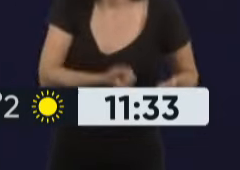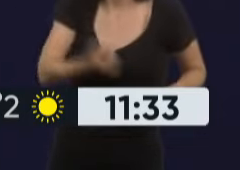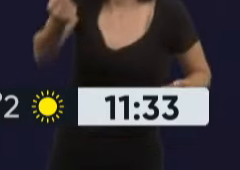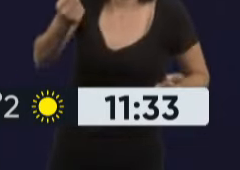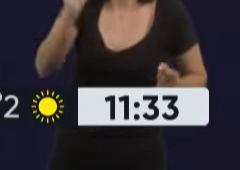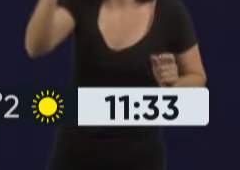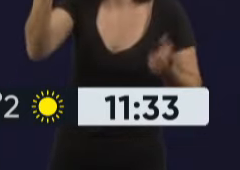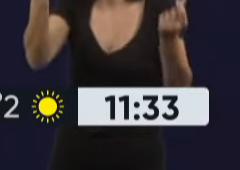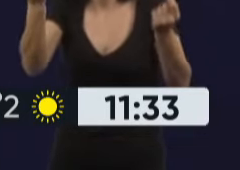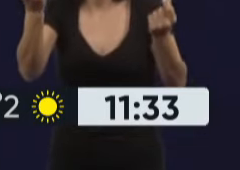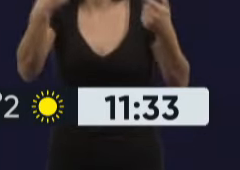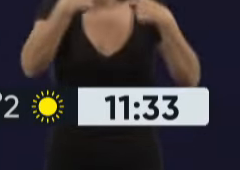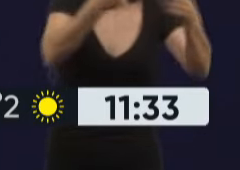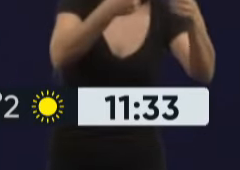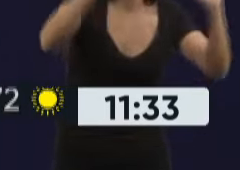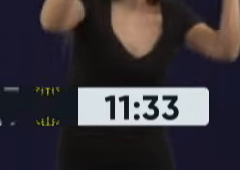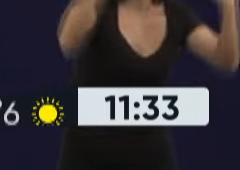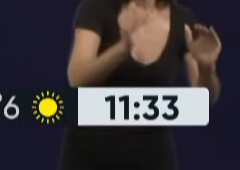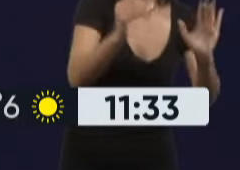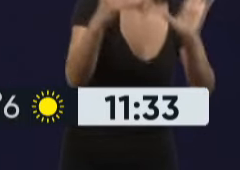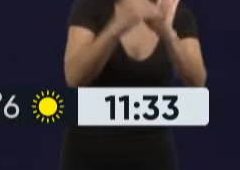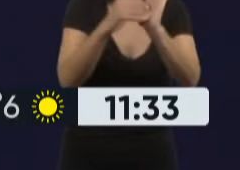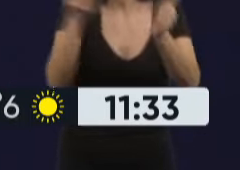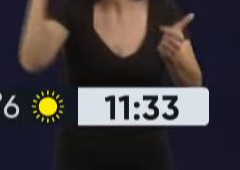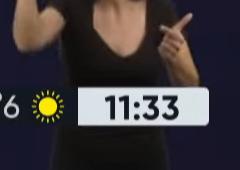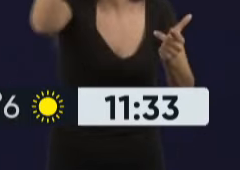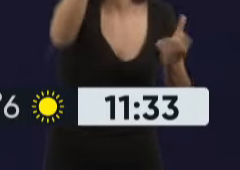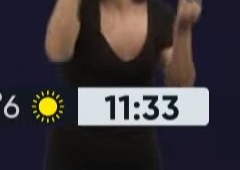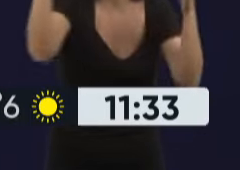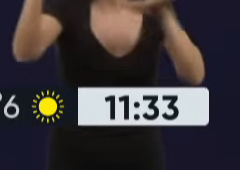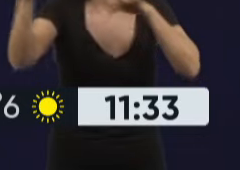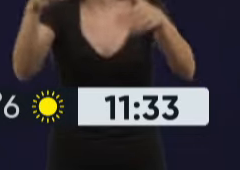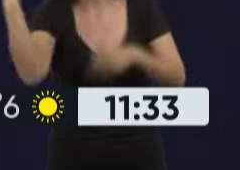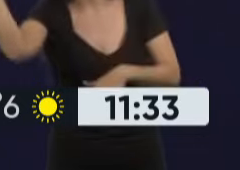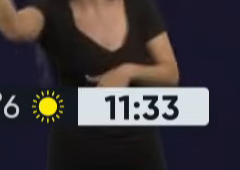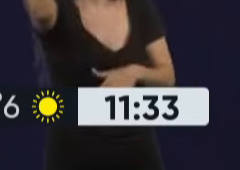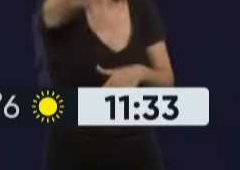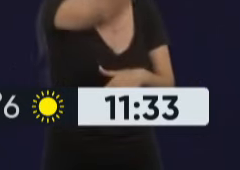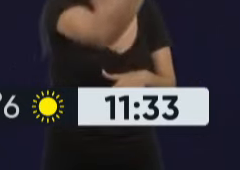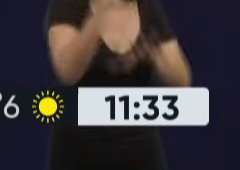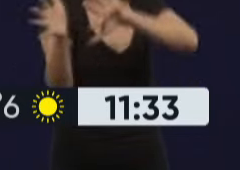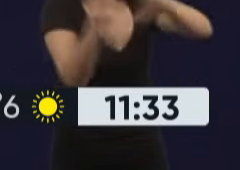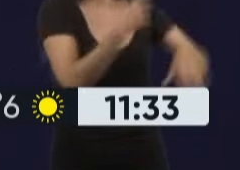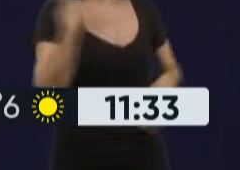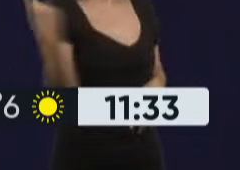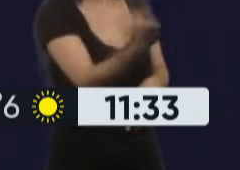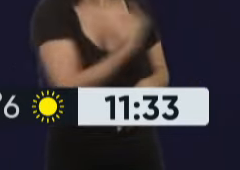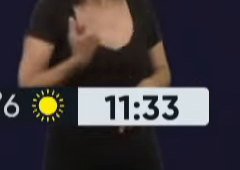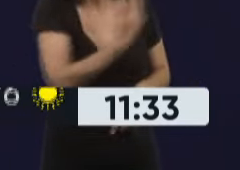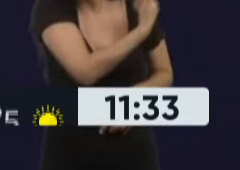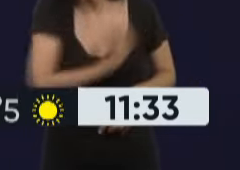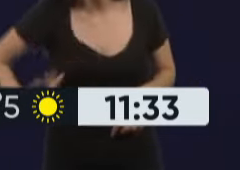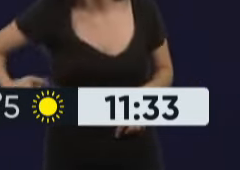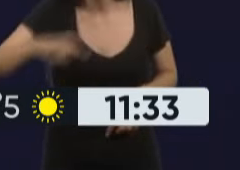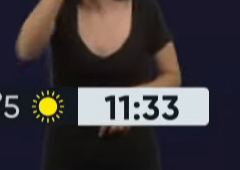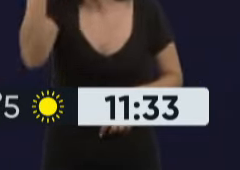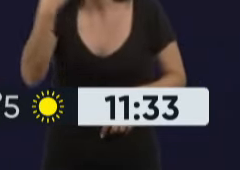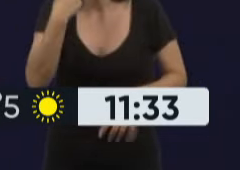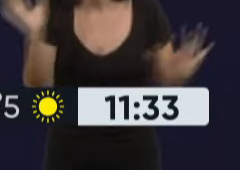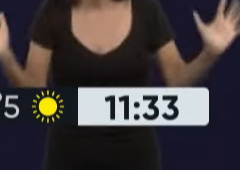los que así lo consideren y nosotros tenemos que hacer el nuestro en lo que atañe a las cuentas nacionales Me parece que no es